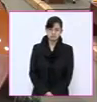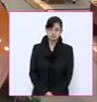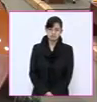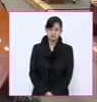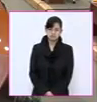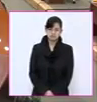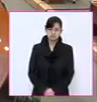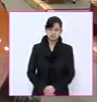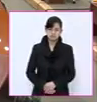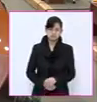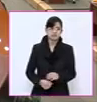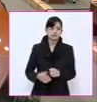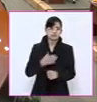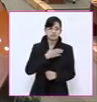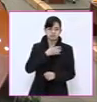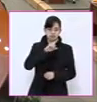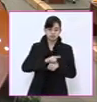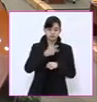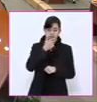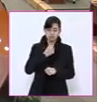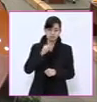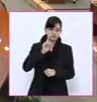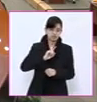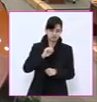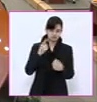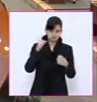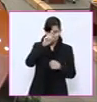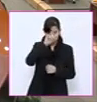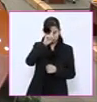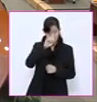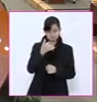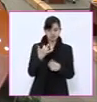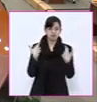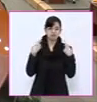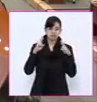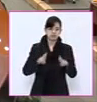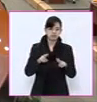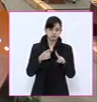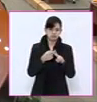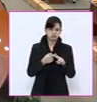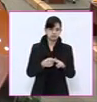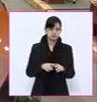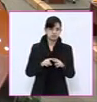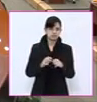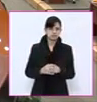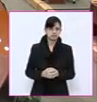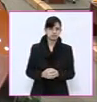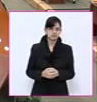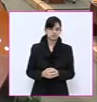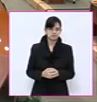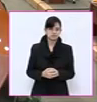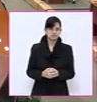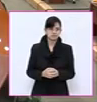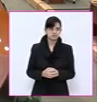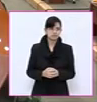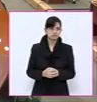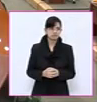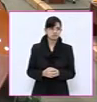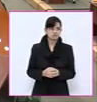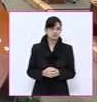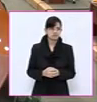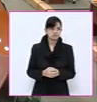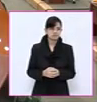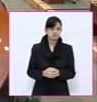sistema democrático constitucional como el nuestro, debe haber equilibrio, coordinación de poderes, no